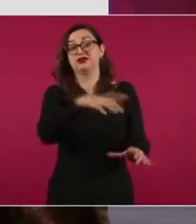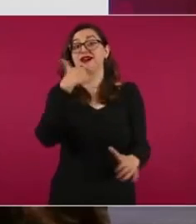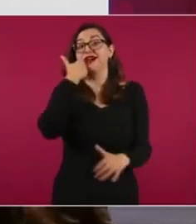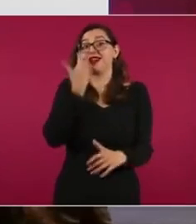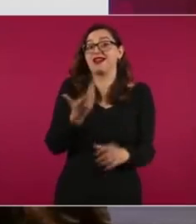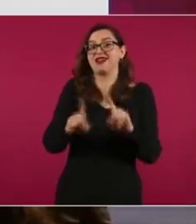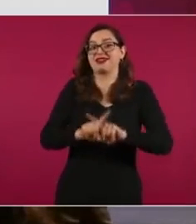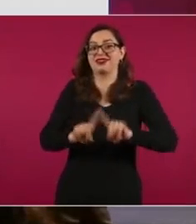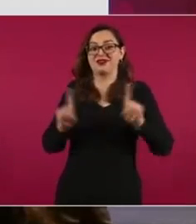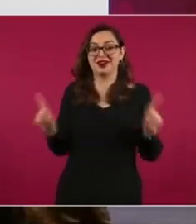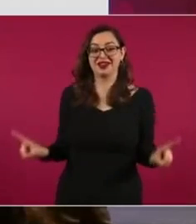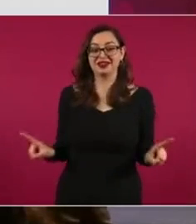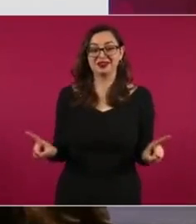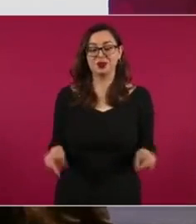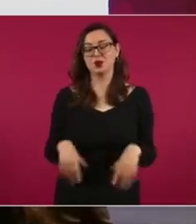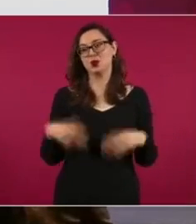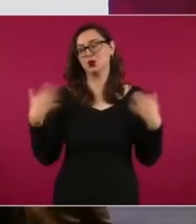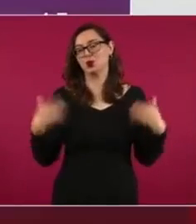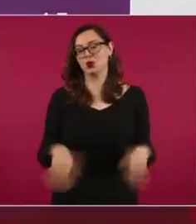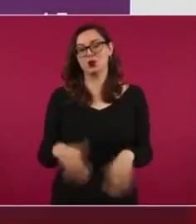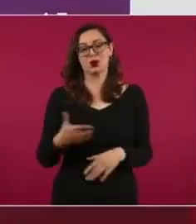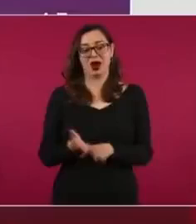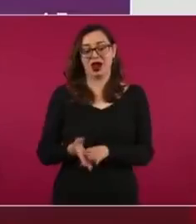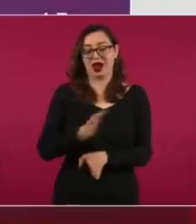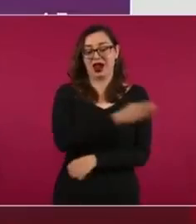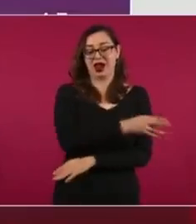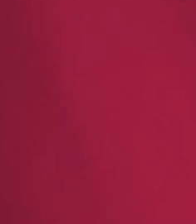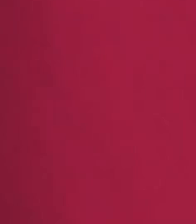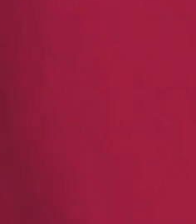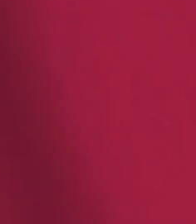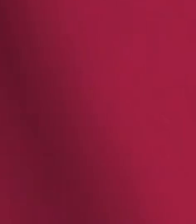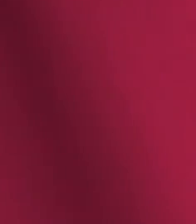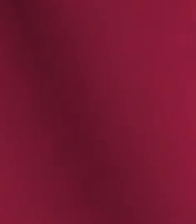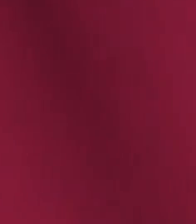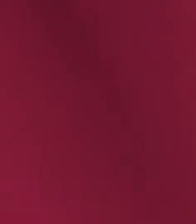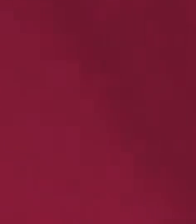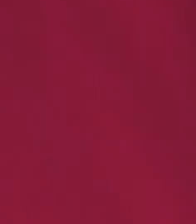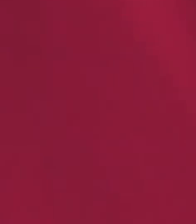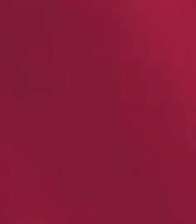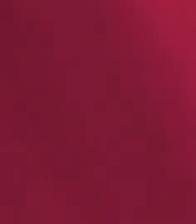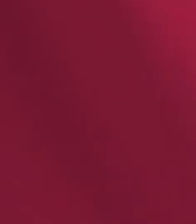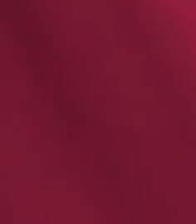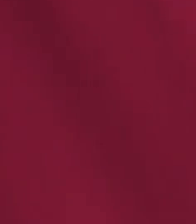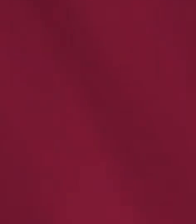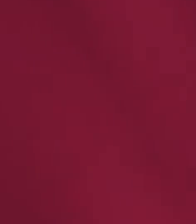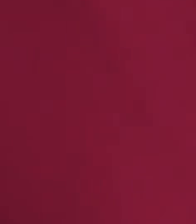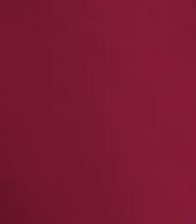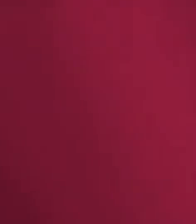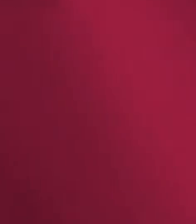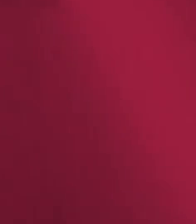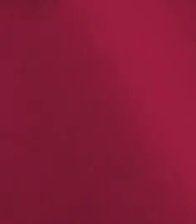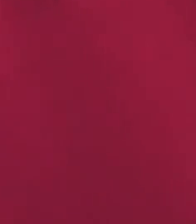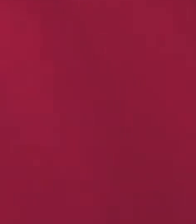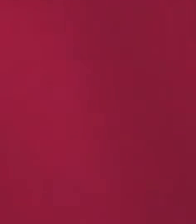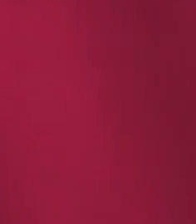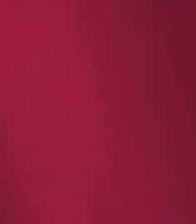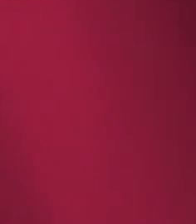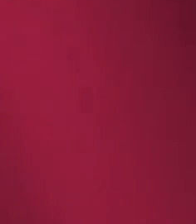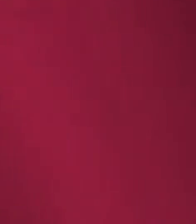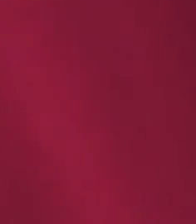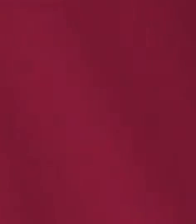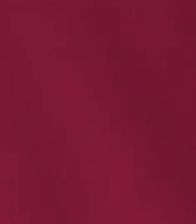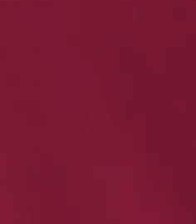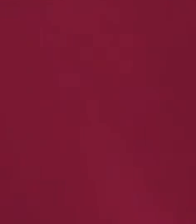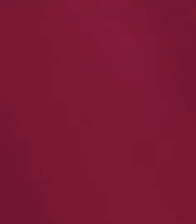haciendo durante la política neoliberal. Gobierno de México.